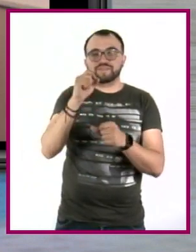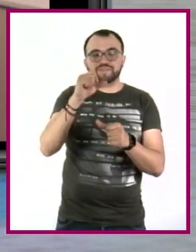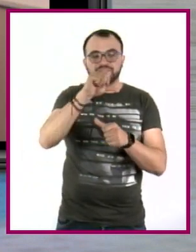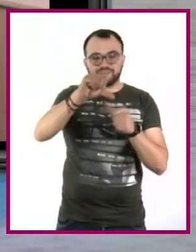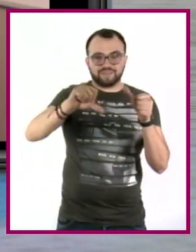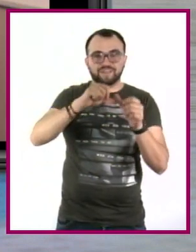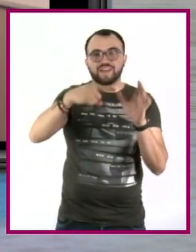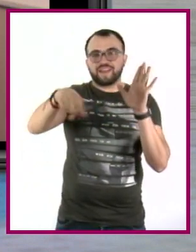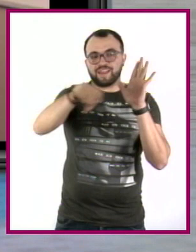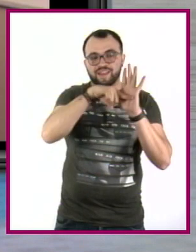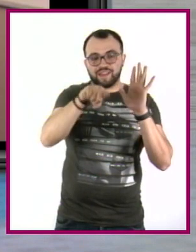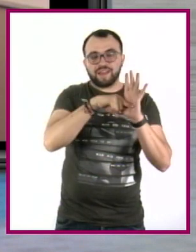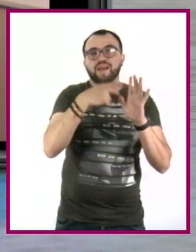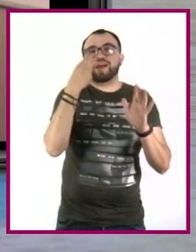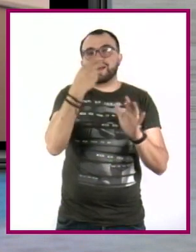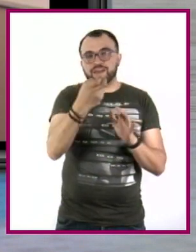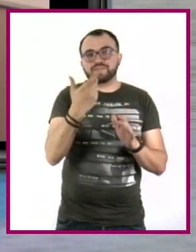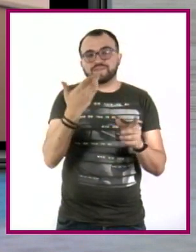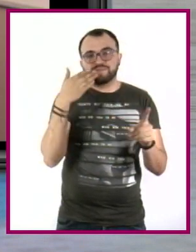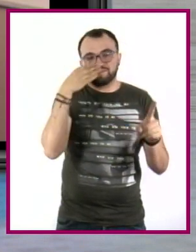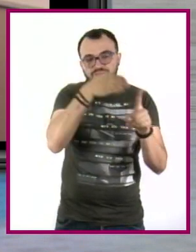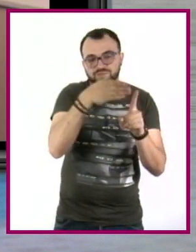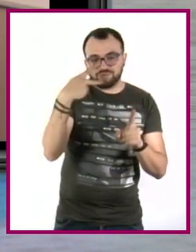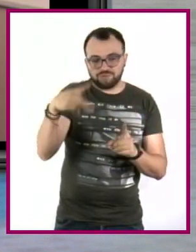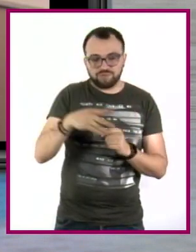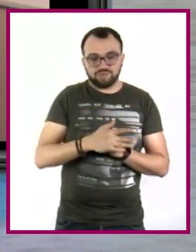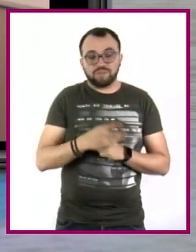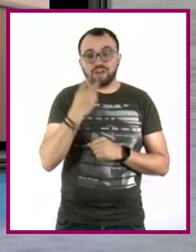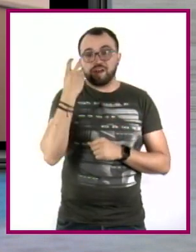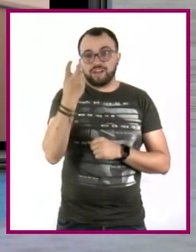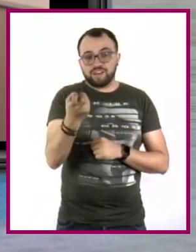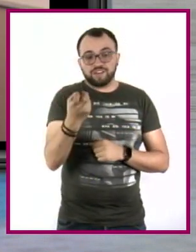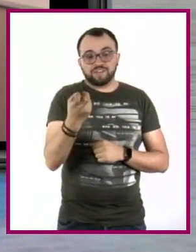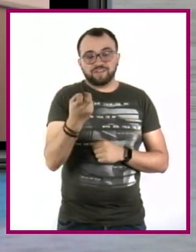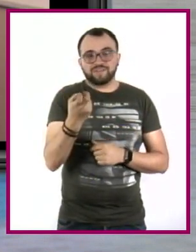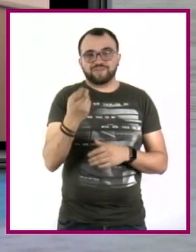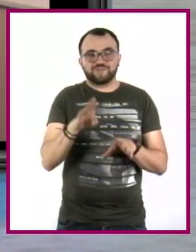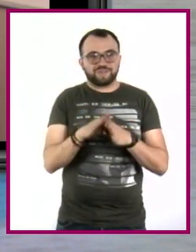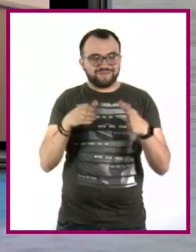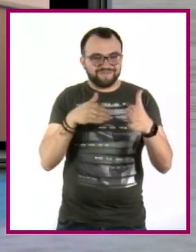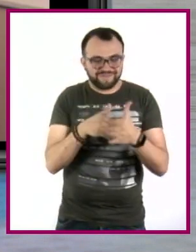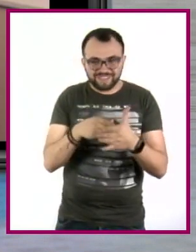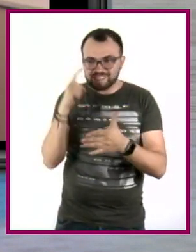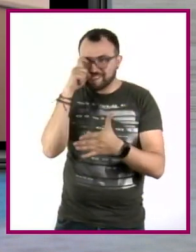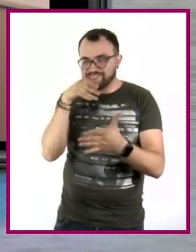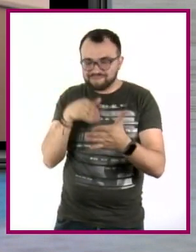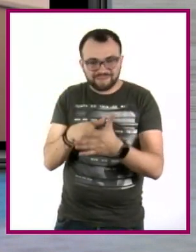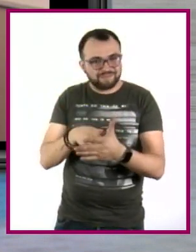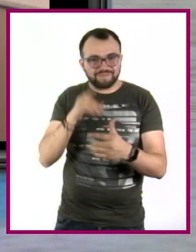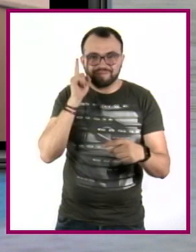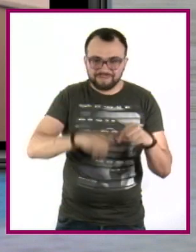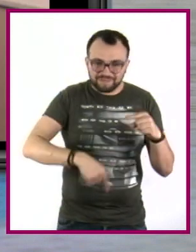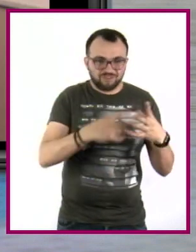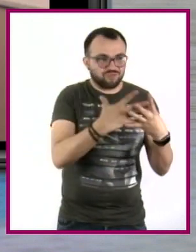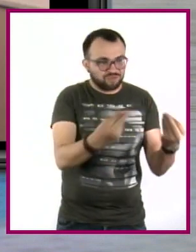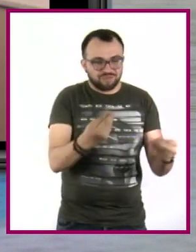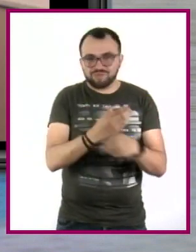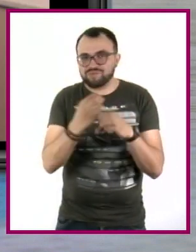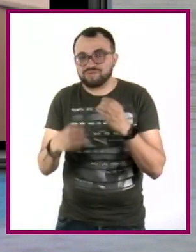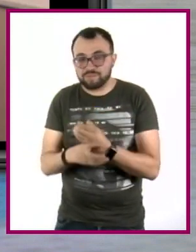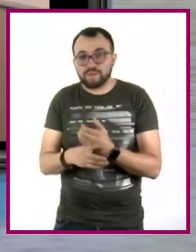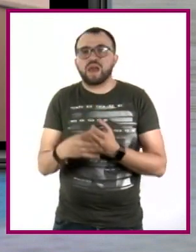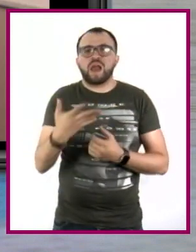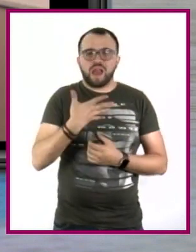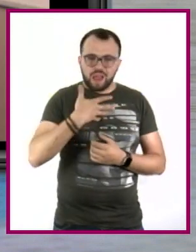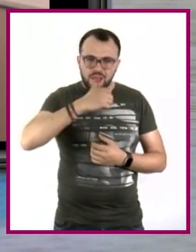es el fondo de nuestra cosa. Entonces, esos fueron retos, ¿no? Y de hecho, digamos, hay otros